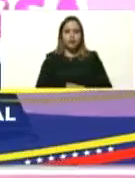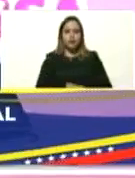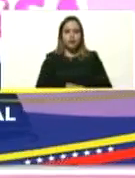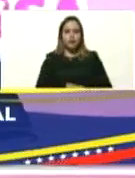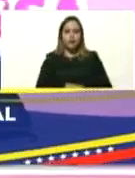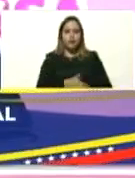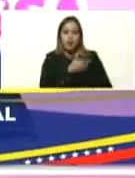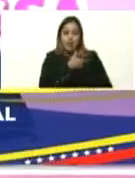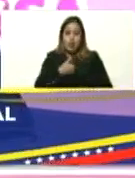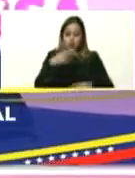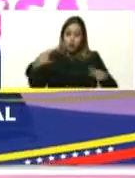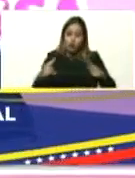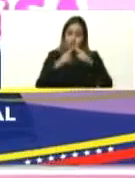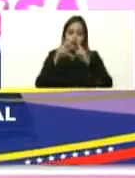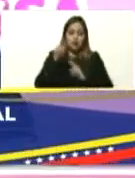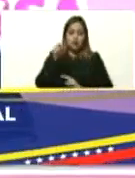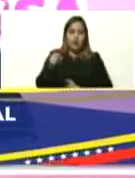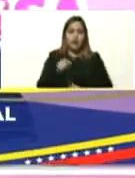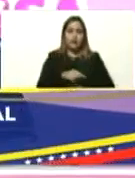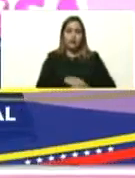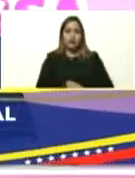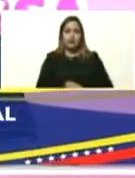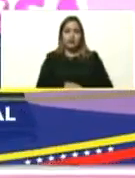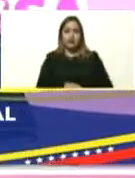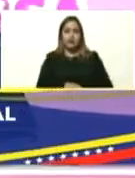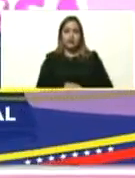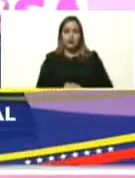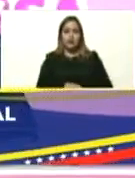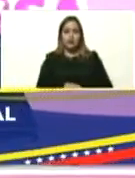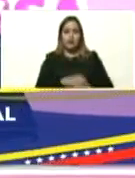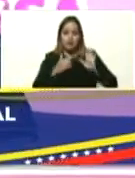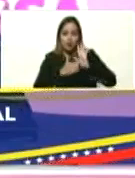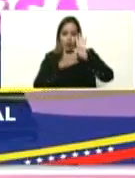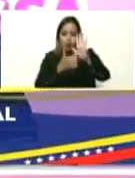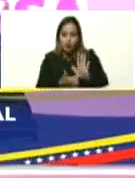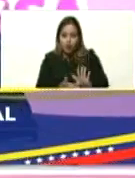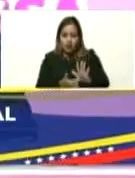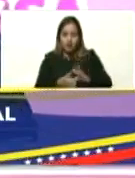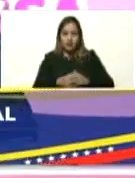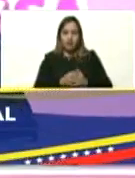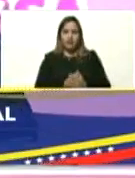Queríamos vernos con usted para expresarle